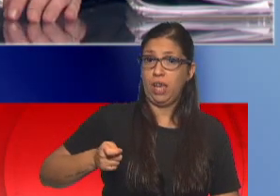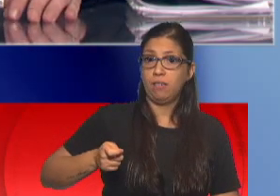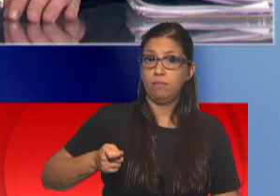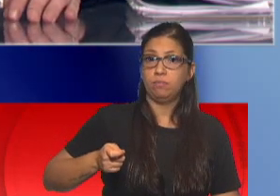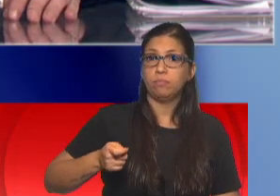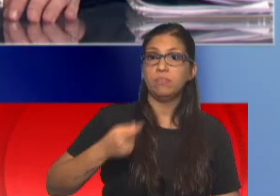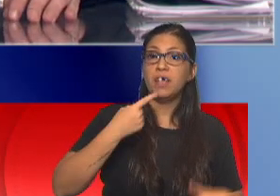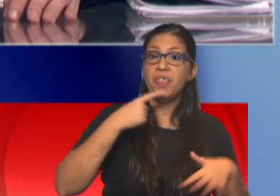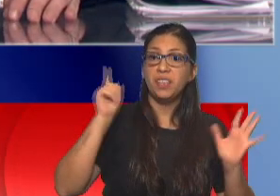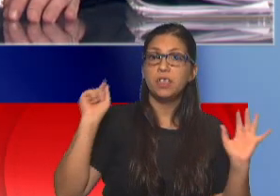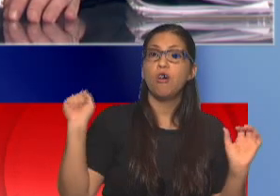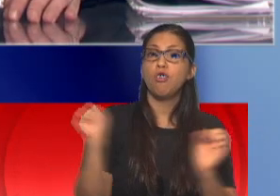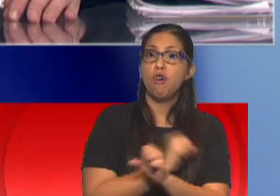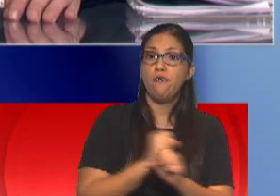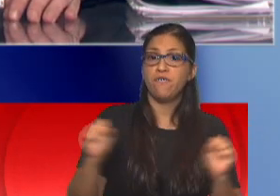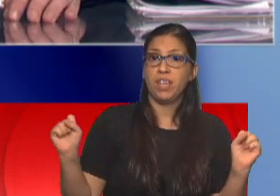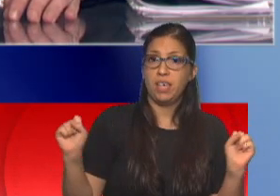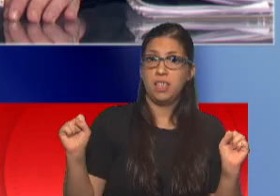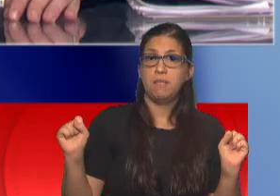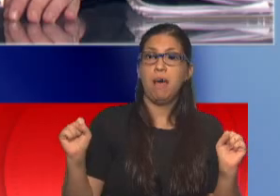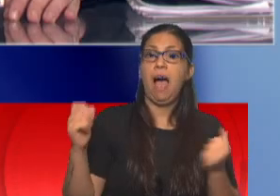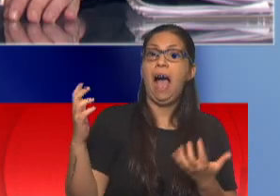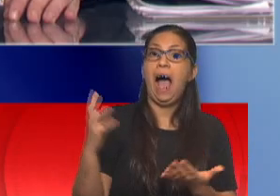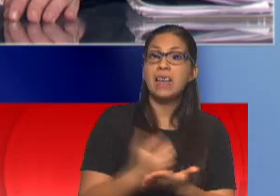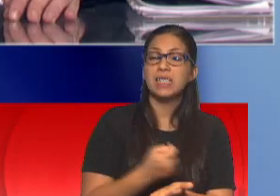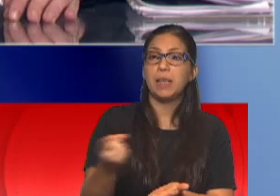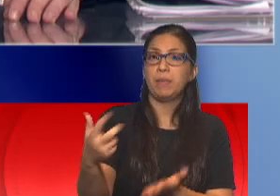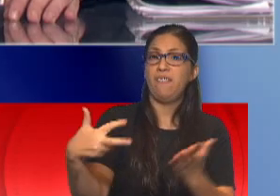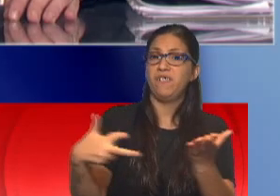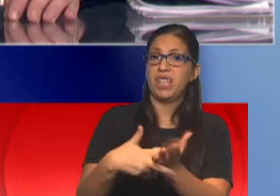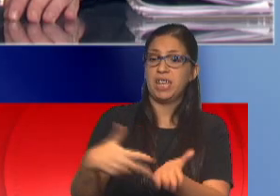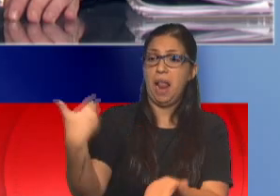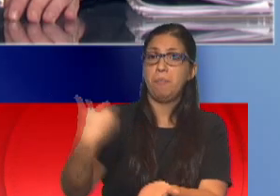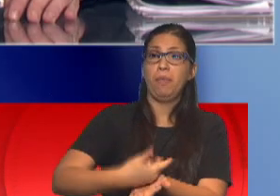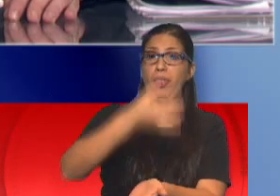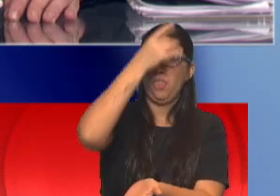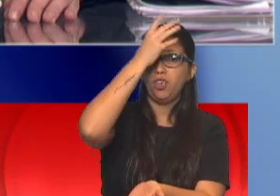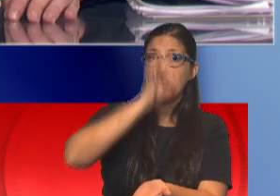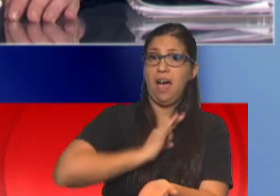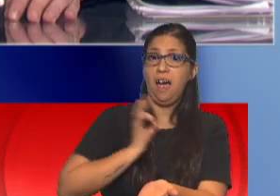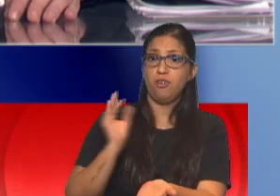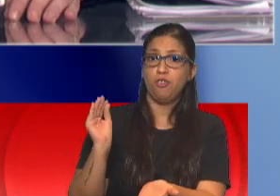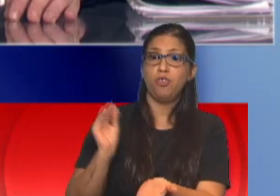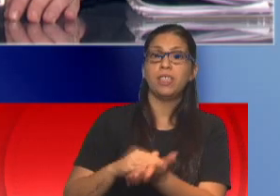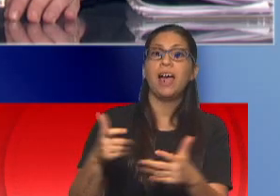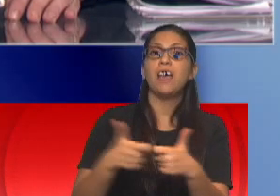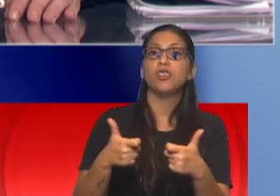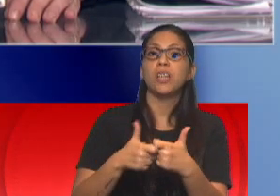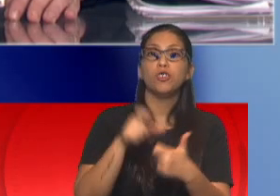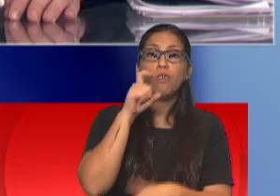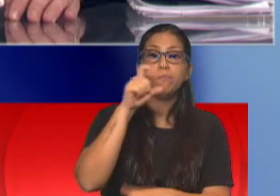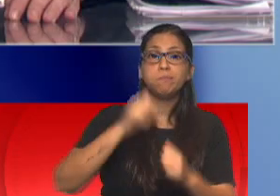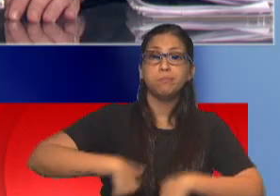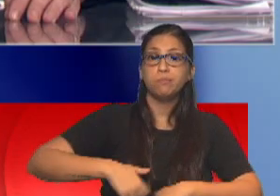caso, llega a confirmar, llega a aceptar el pedido del fiscal Mario Villar, que es el de asociación ilícita,